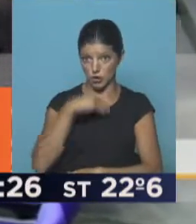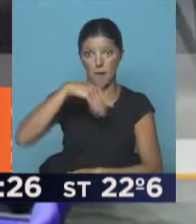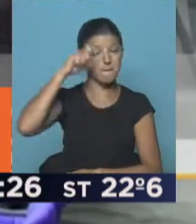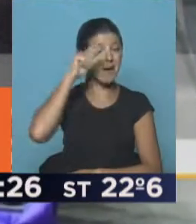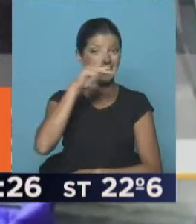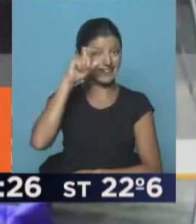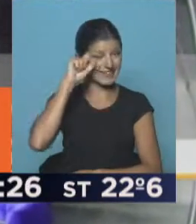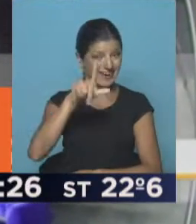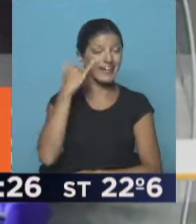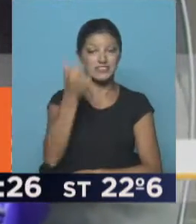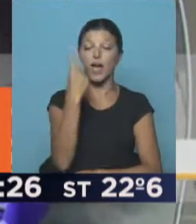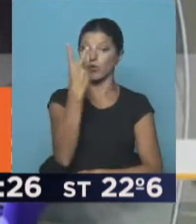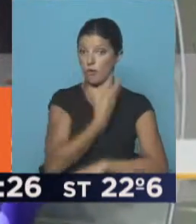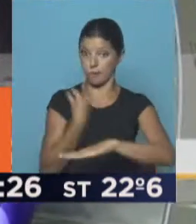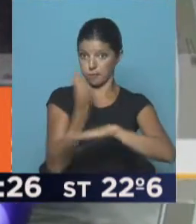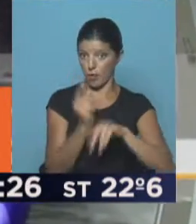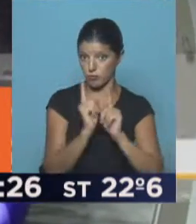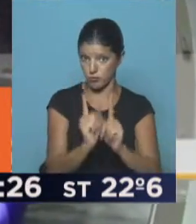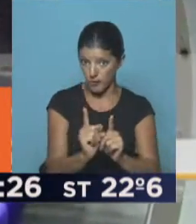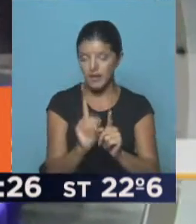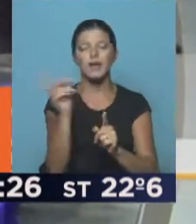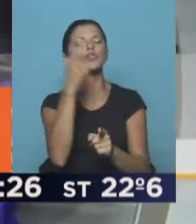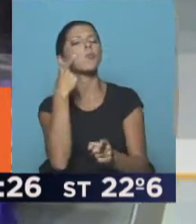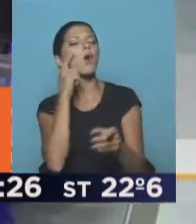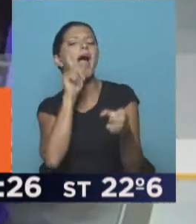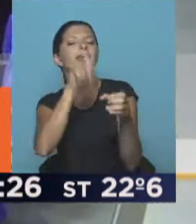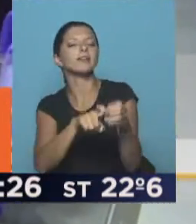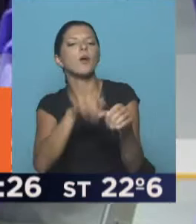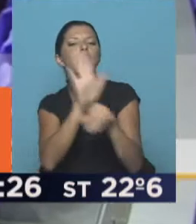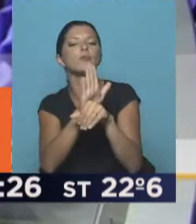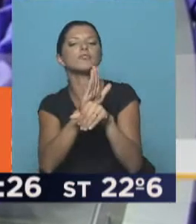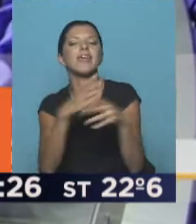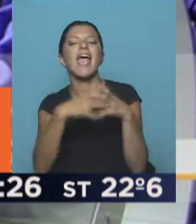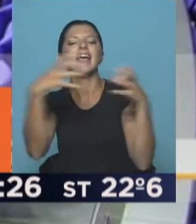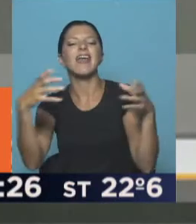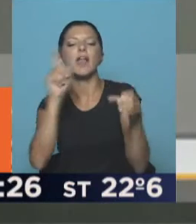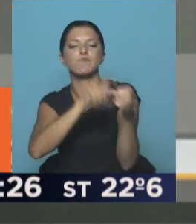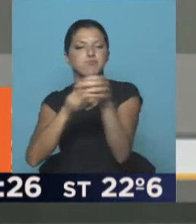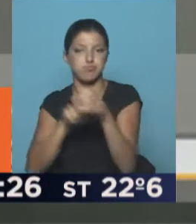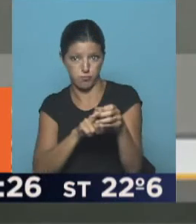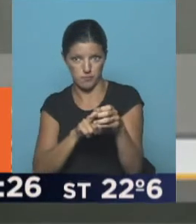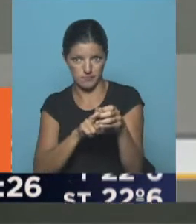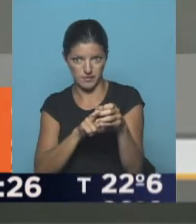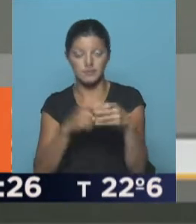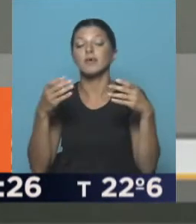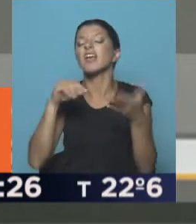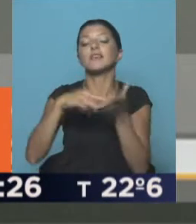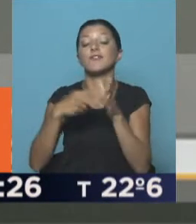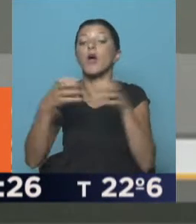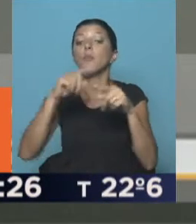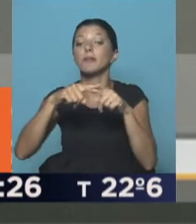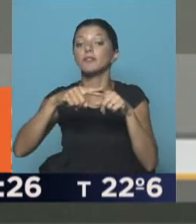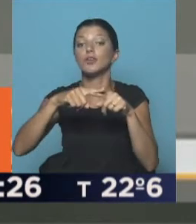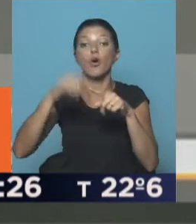2 periodos, en una alianza que se conoce en Alemania como Gran Coalición, un formato que permite a agrupaciones políticas con